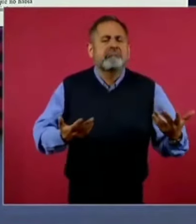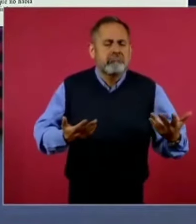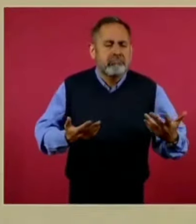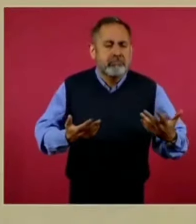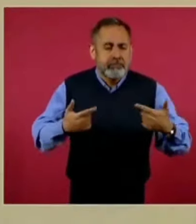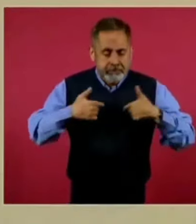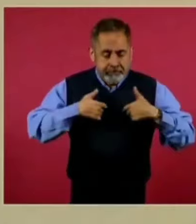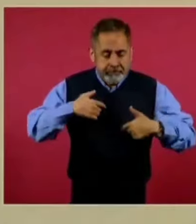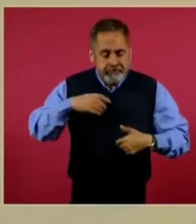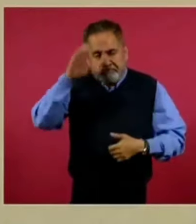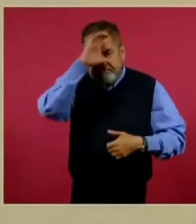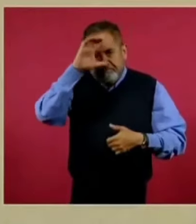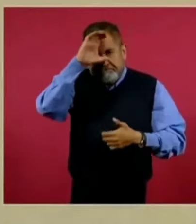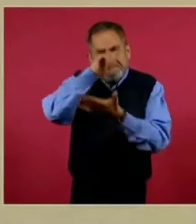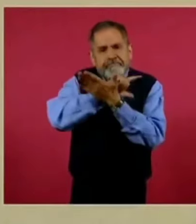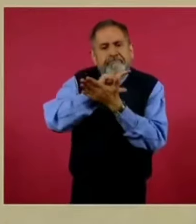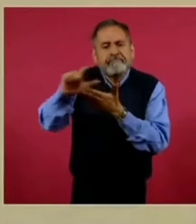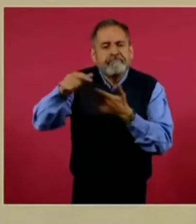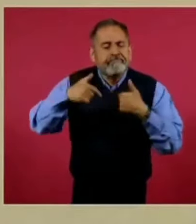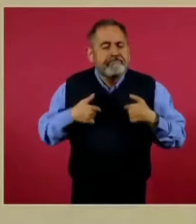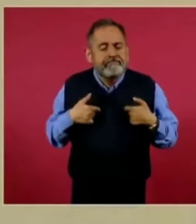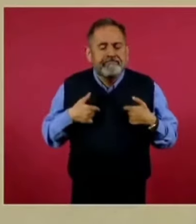Porque tengo autoridad moral.